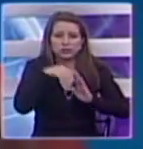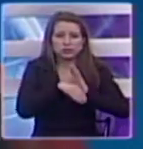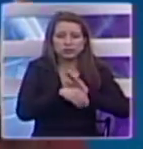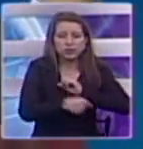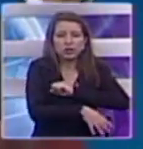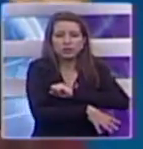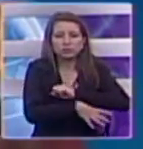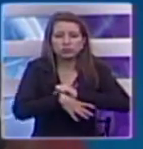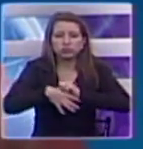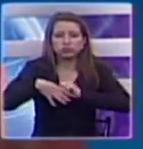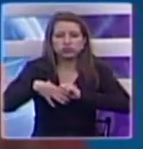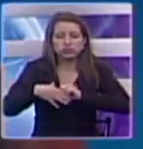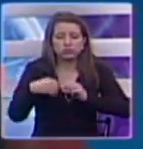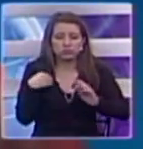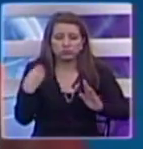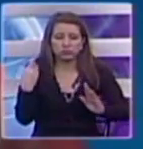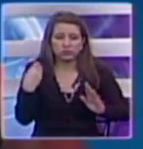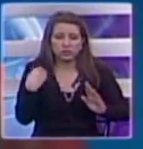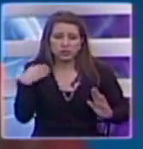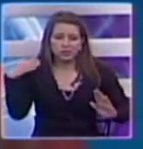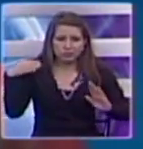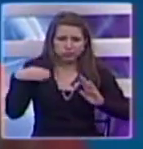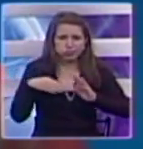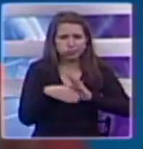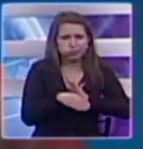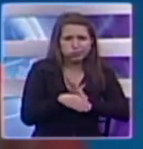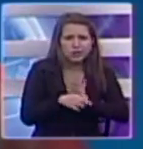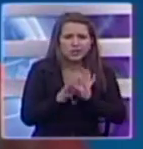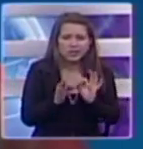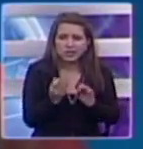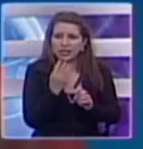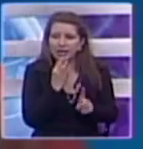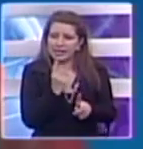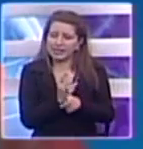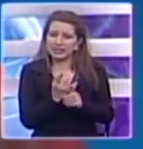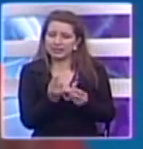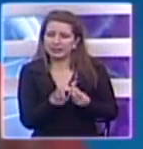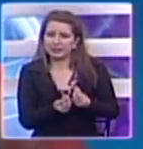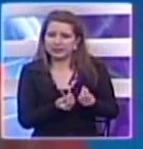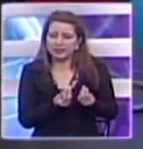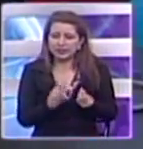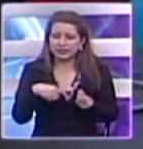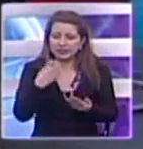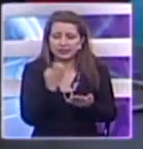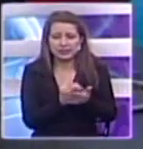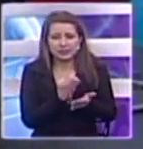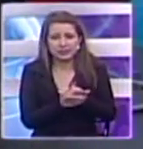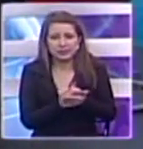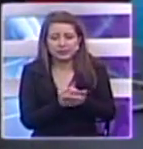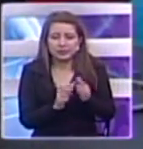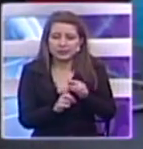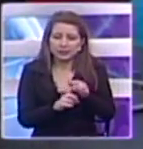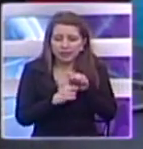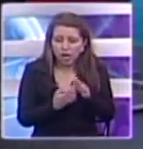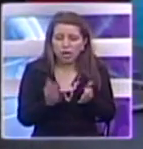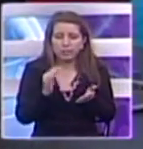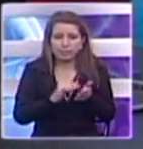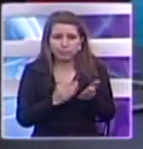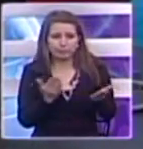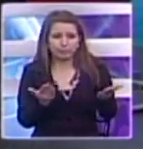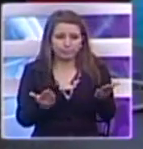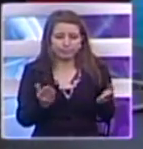petróleo en pendiente. Entonces, cuando ocurren estas cosas, las economías tienen que empezar a tomar